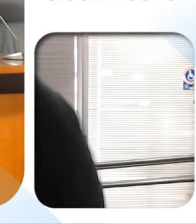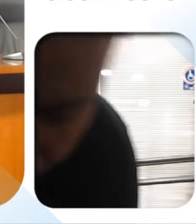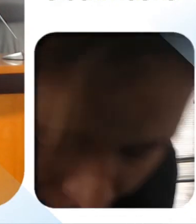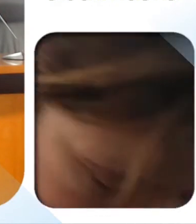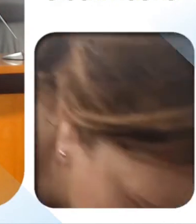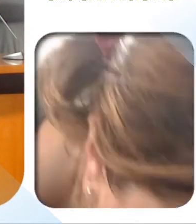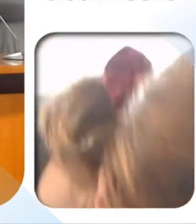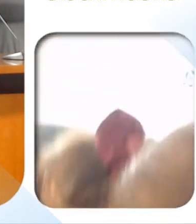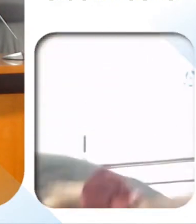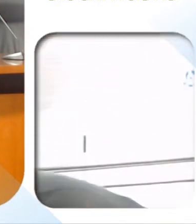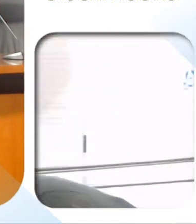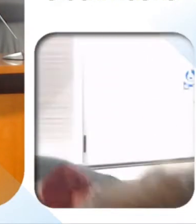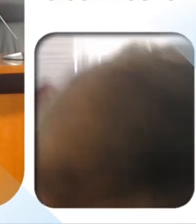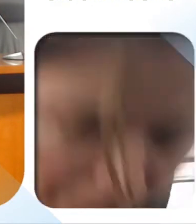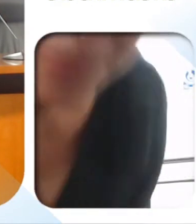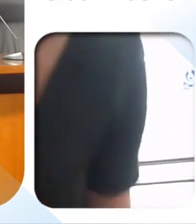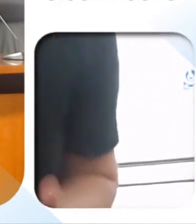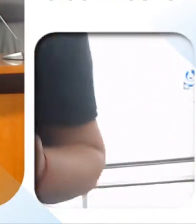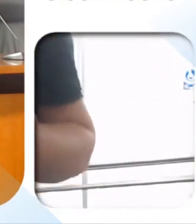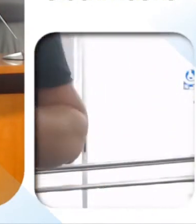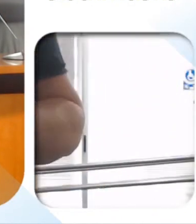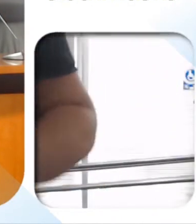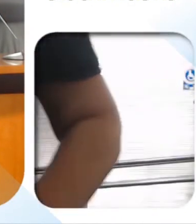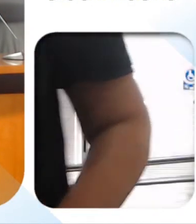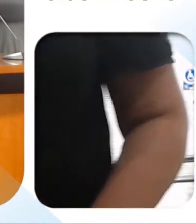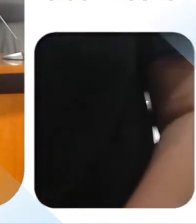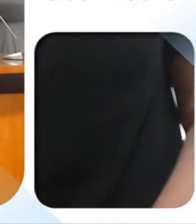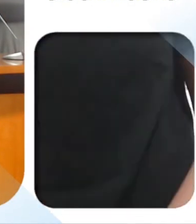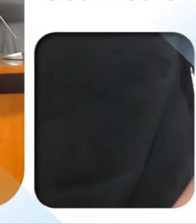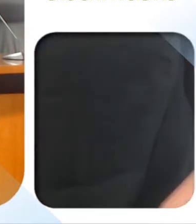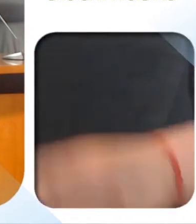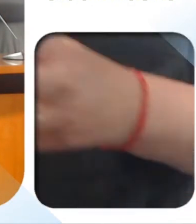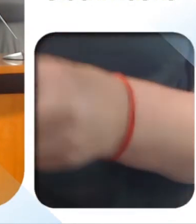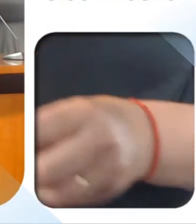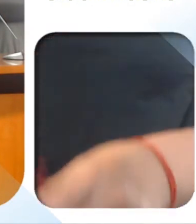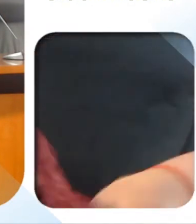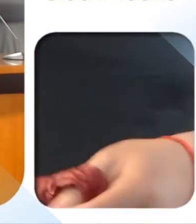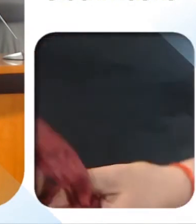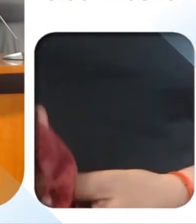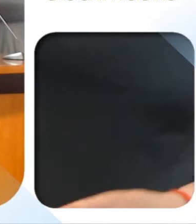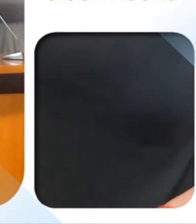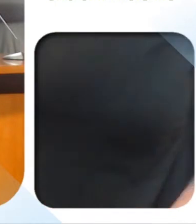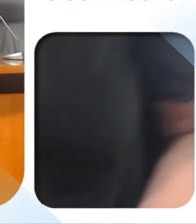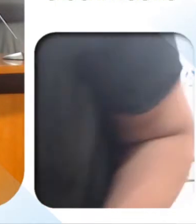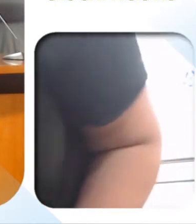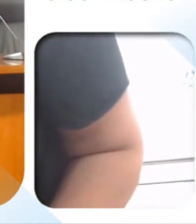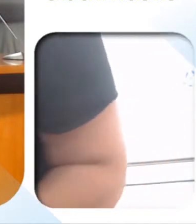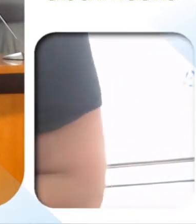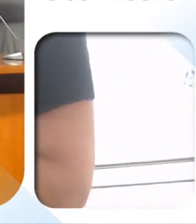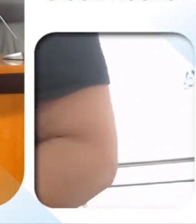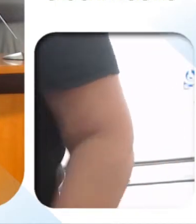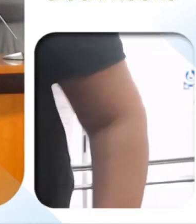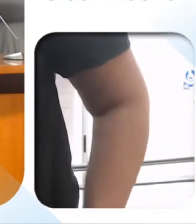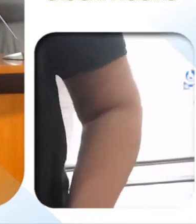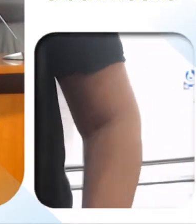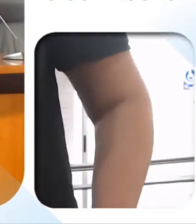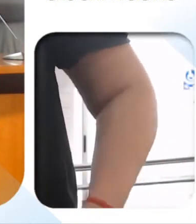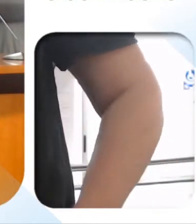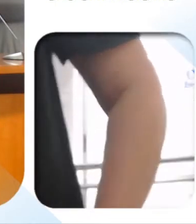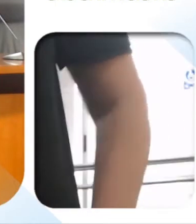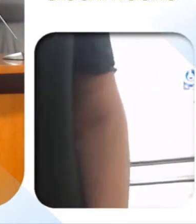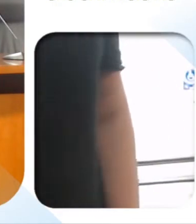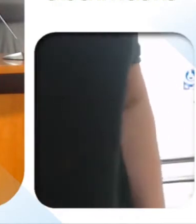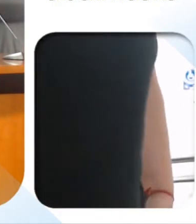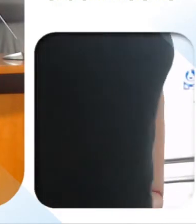de lo que es esta disciplina que no voy a mentir cuando digo que hace 10 años, cuando empezamos,